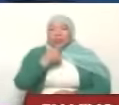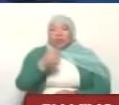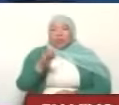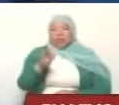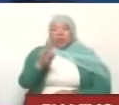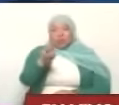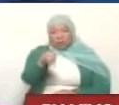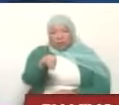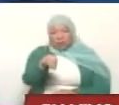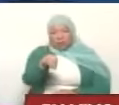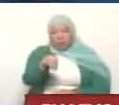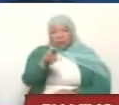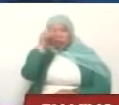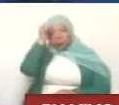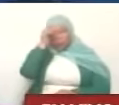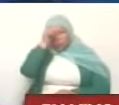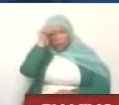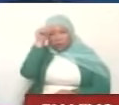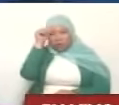M, domingo,